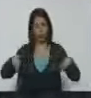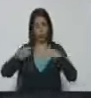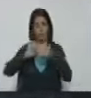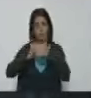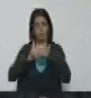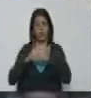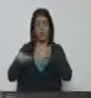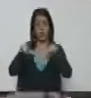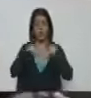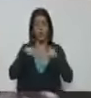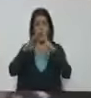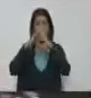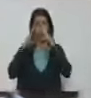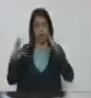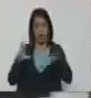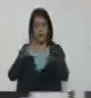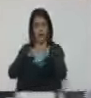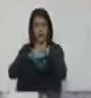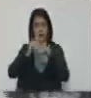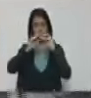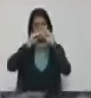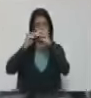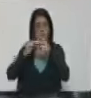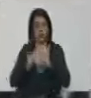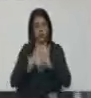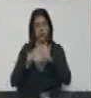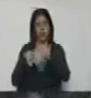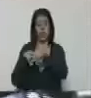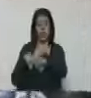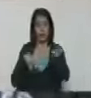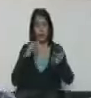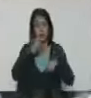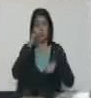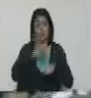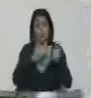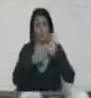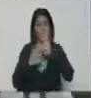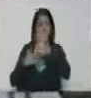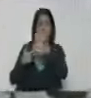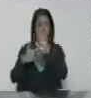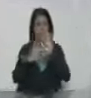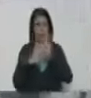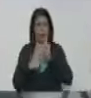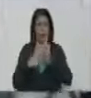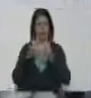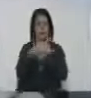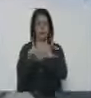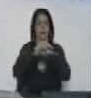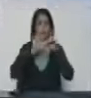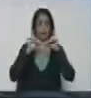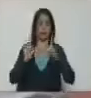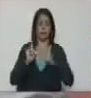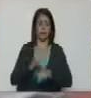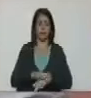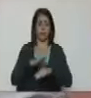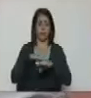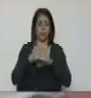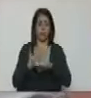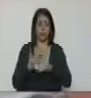es el ambulatorio que hay que reparar, y esa es la verdadera expresión de la democracia,